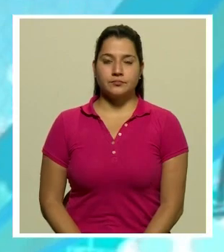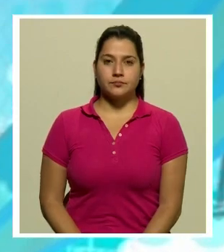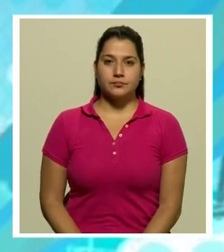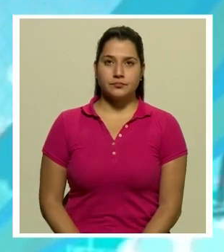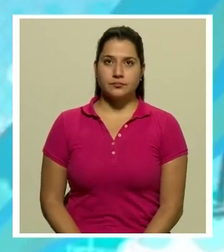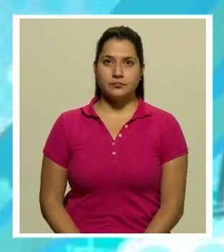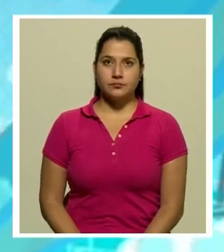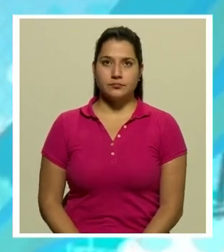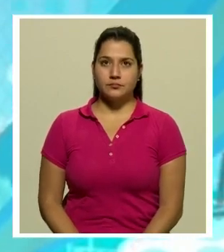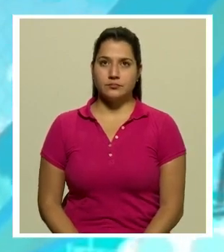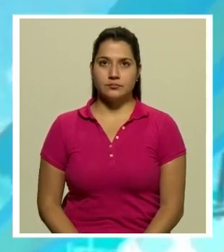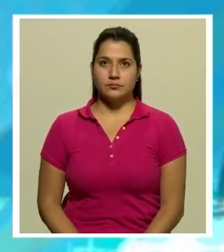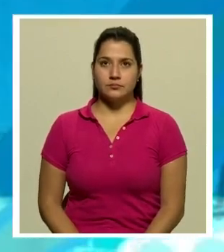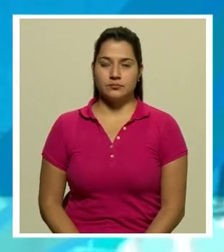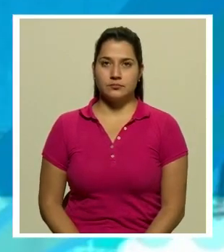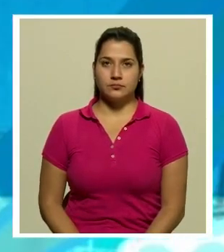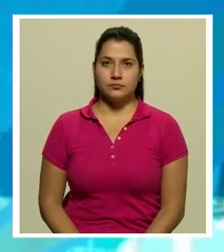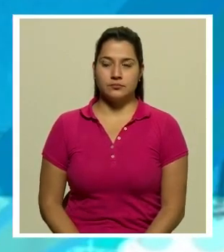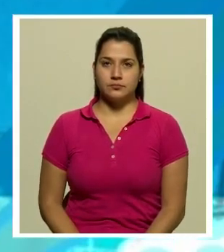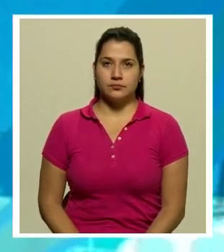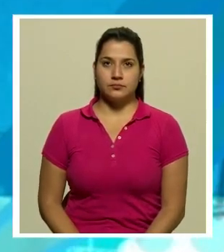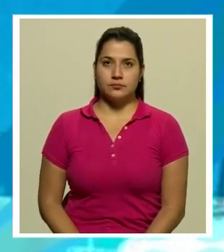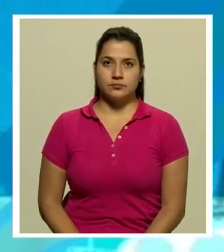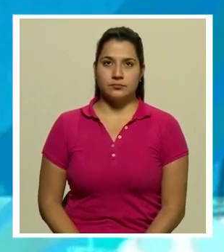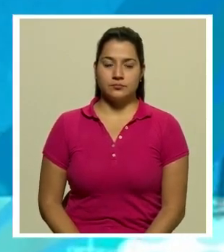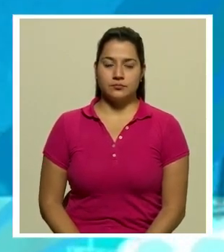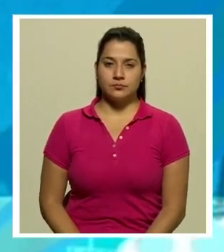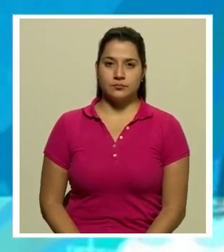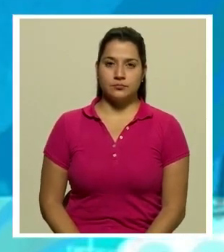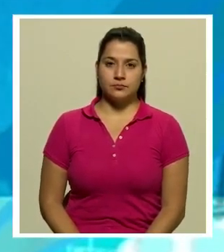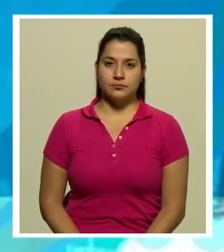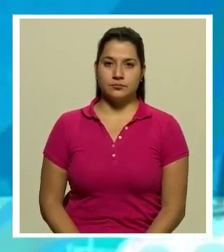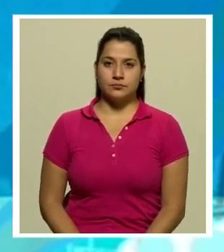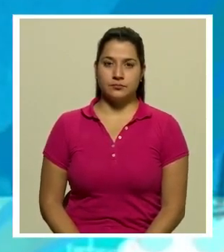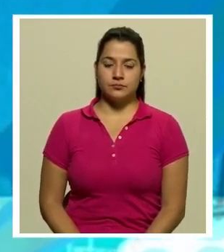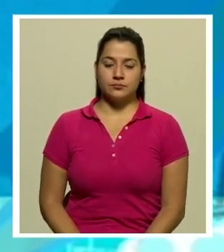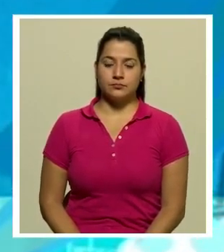Popular Pensiones te presenta la tasa básica pasiva.